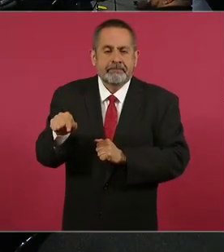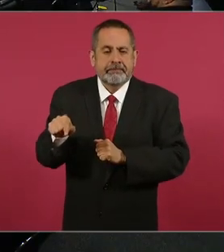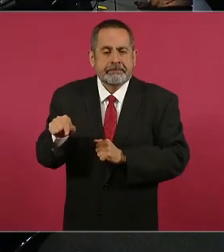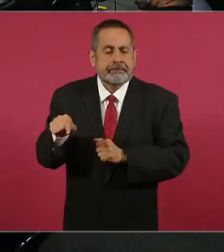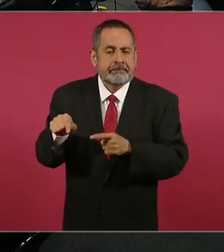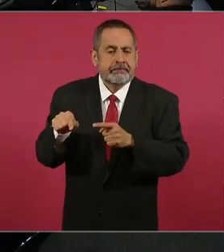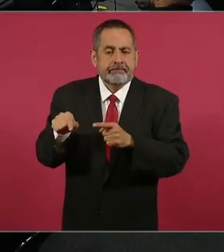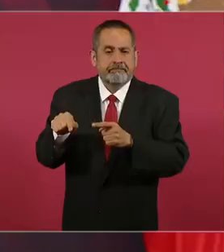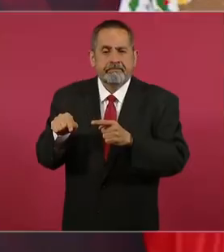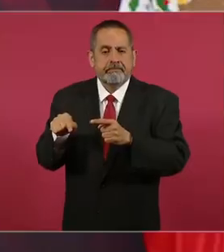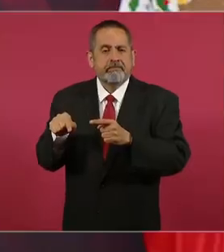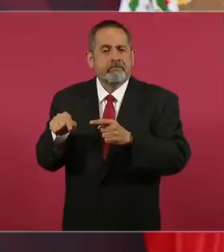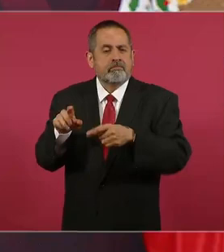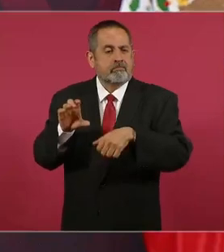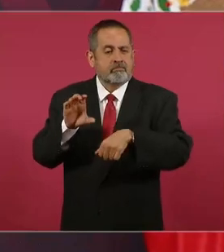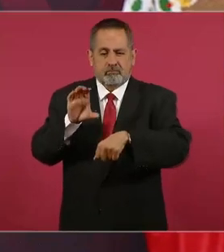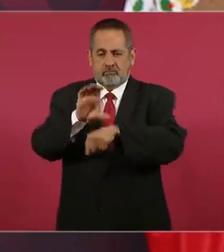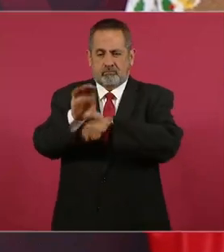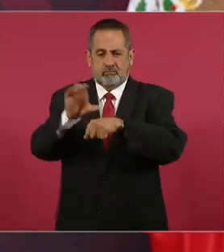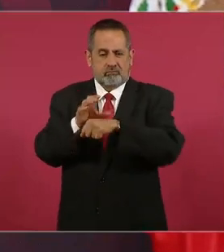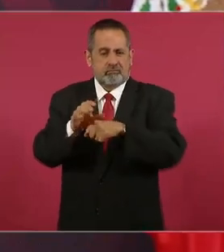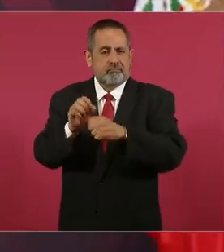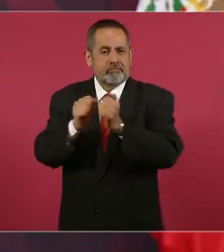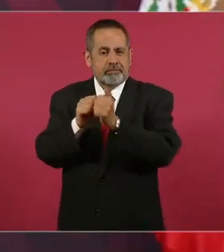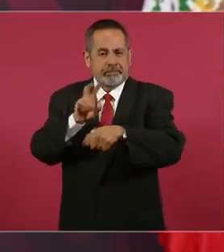se desintegrara la Gran Colombia,